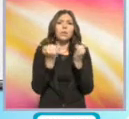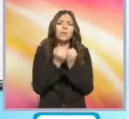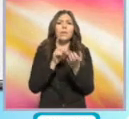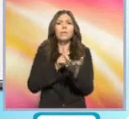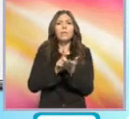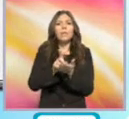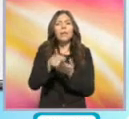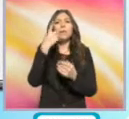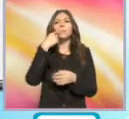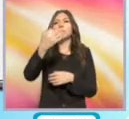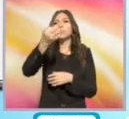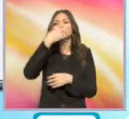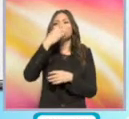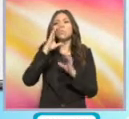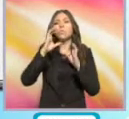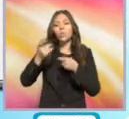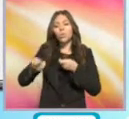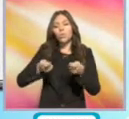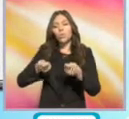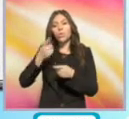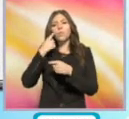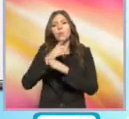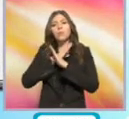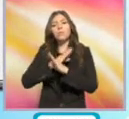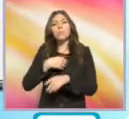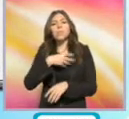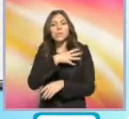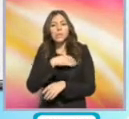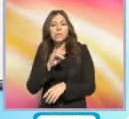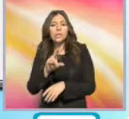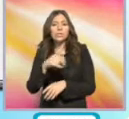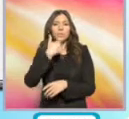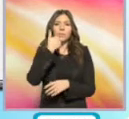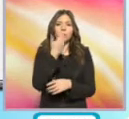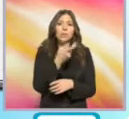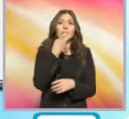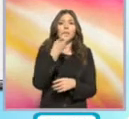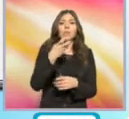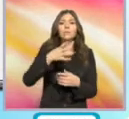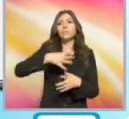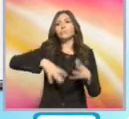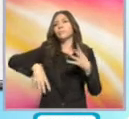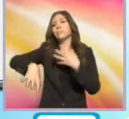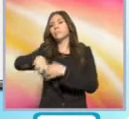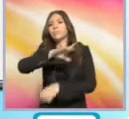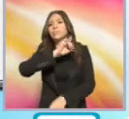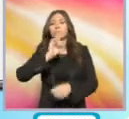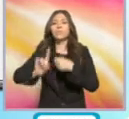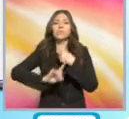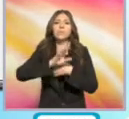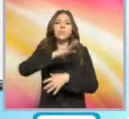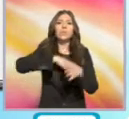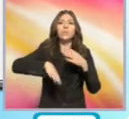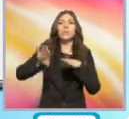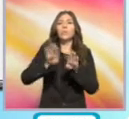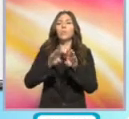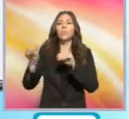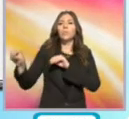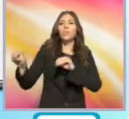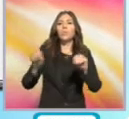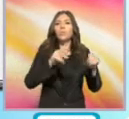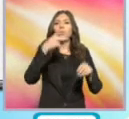tener métodos anticonceptivos, a poder decidir cuántos hijos tener. Esto causa unos ecos terribles en el centro del país, porque era como mover muchísimo